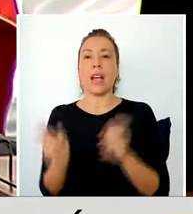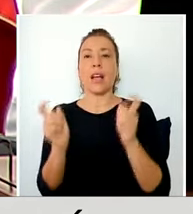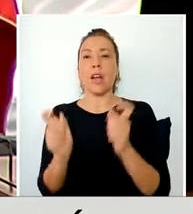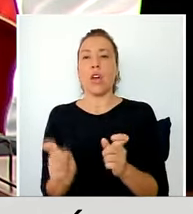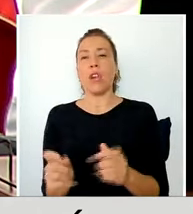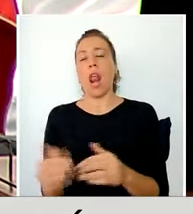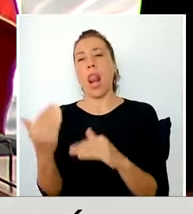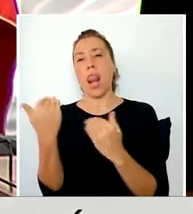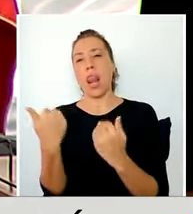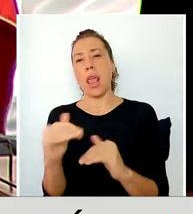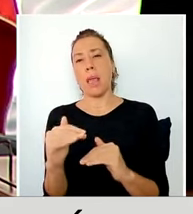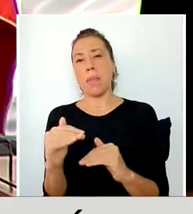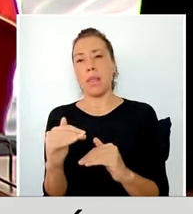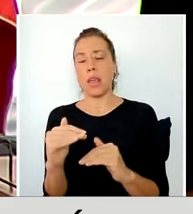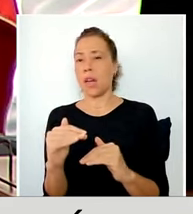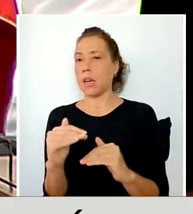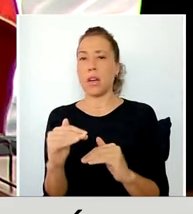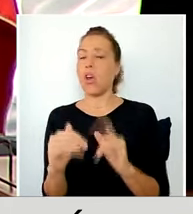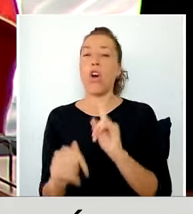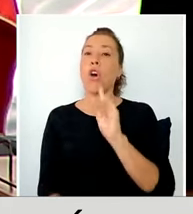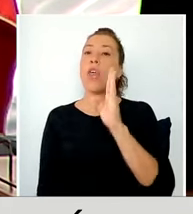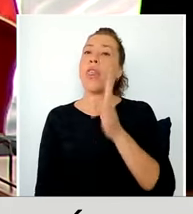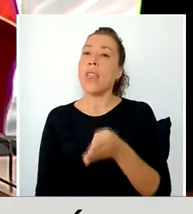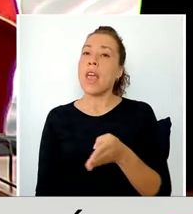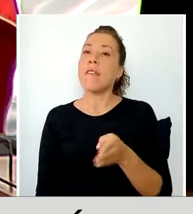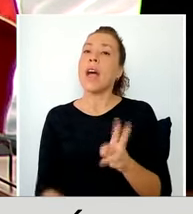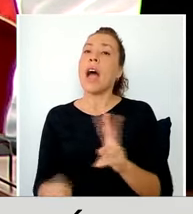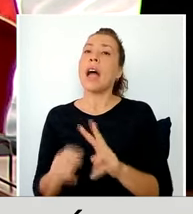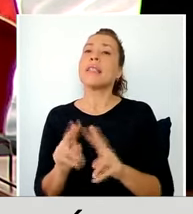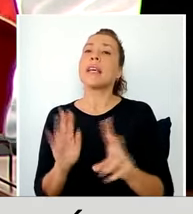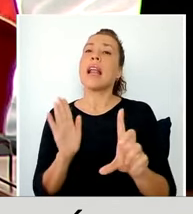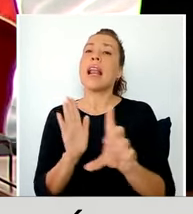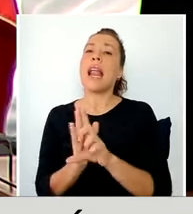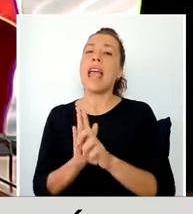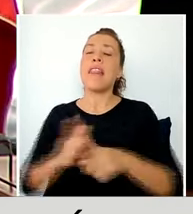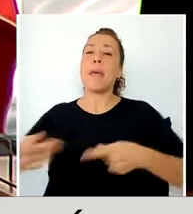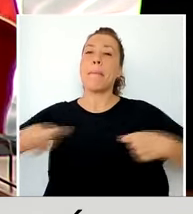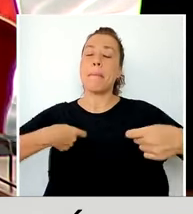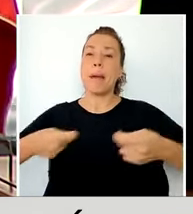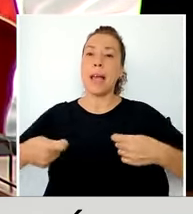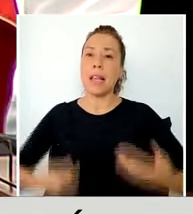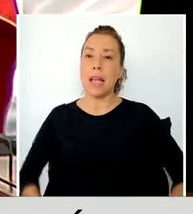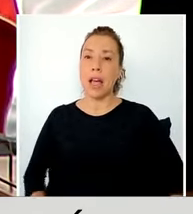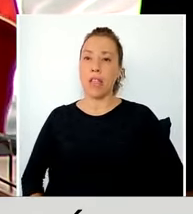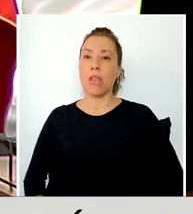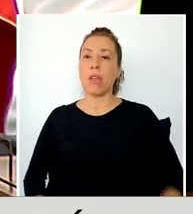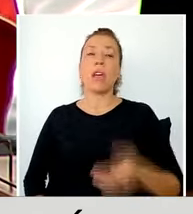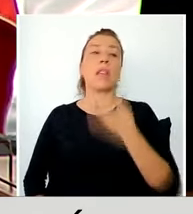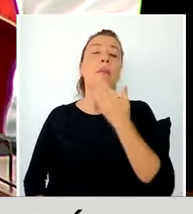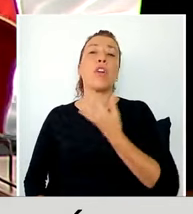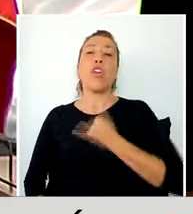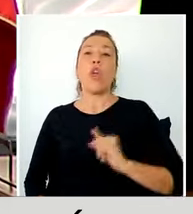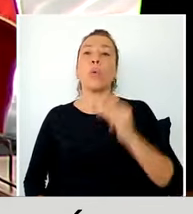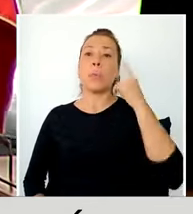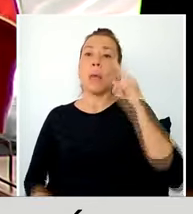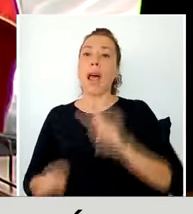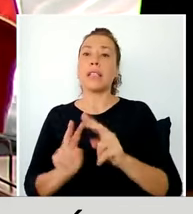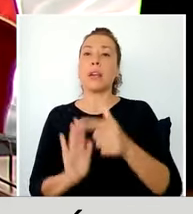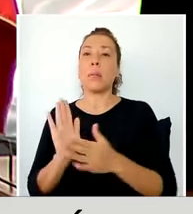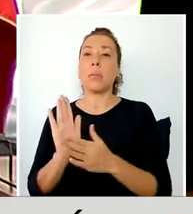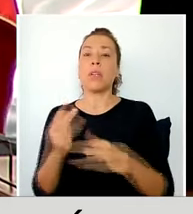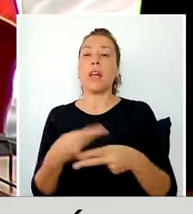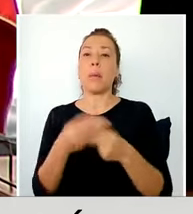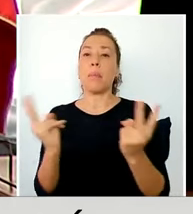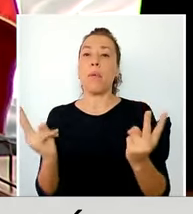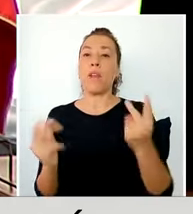forzar lo que hay que hacer es aplicar las leyes del mercado esas que tampoco les gustan para implementar en políticas públicas pero que